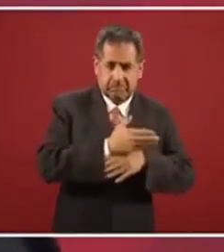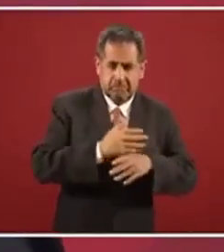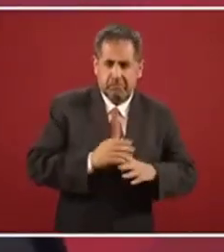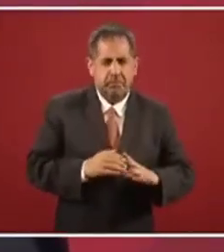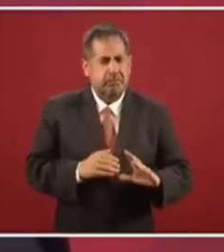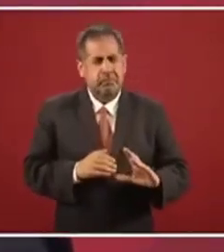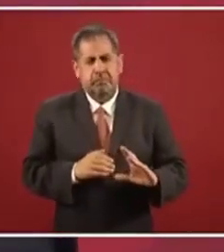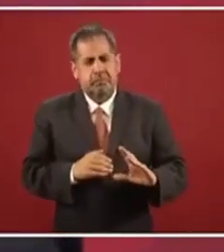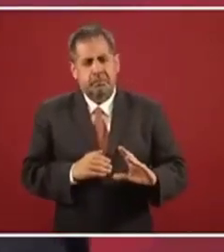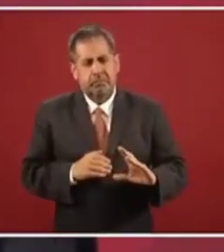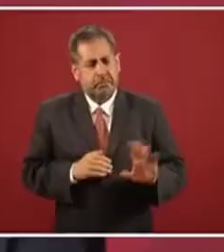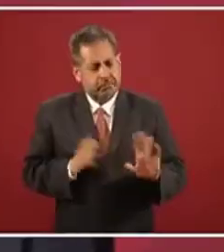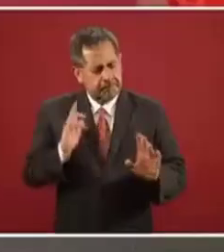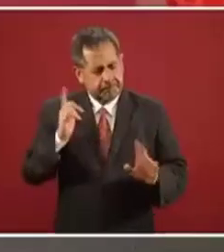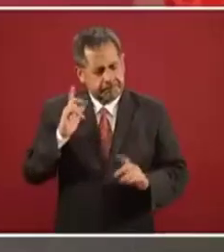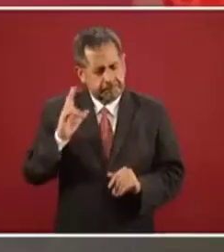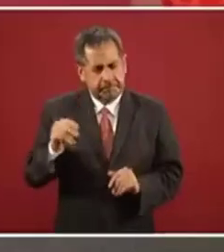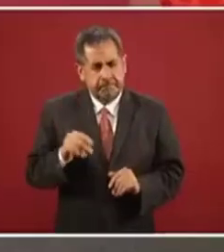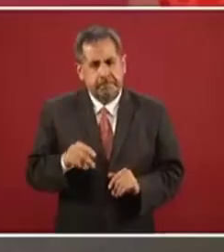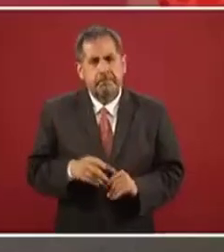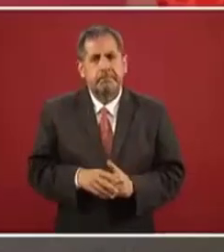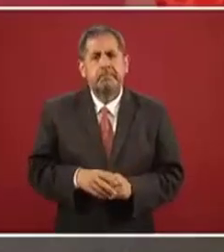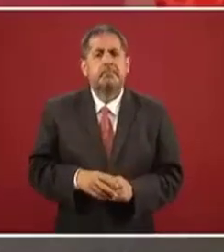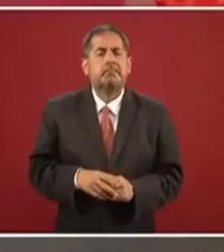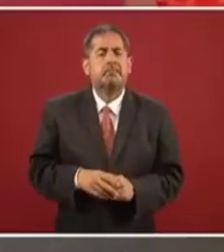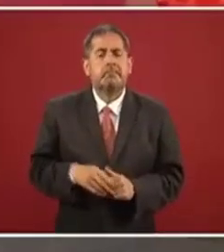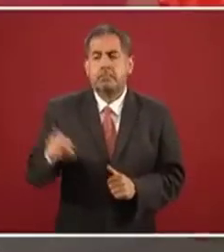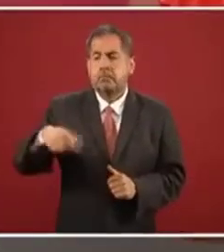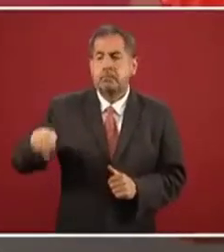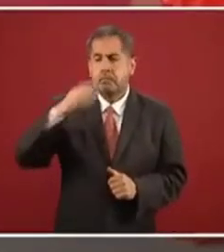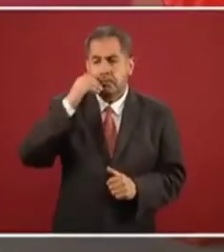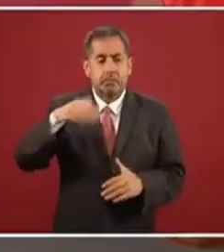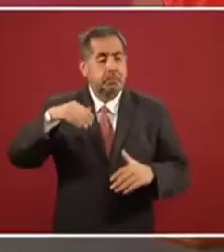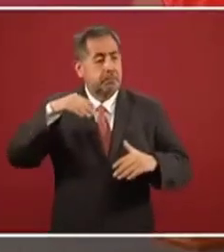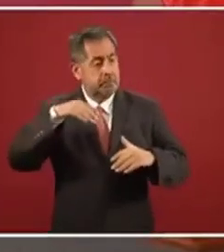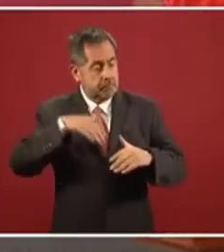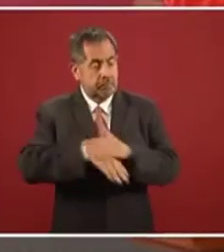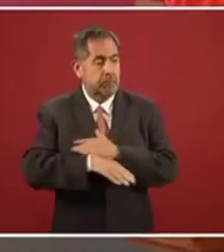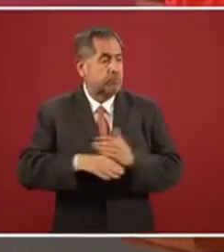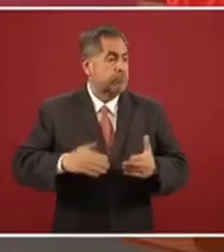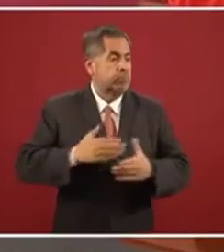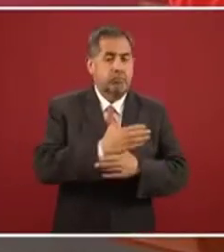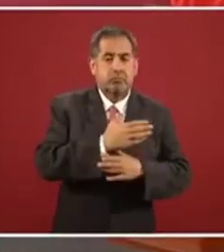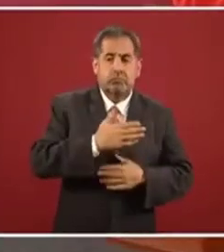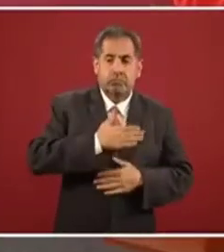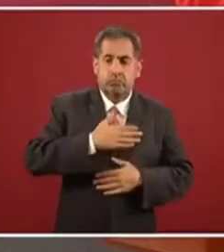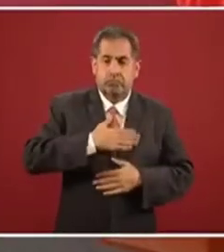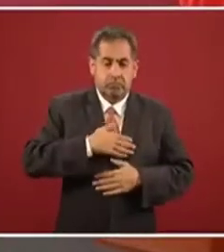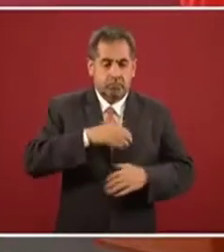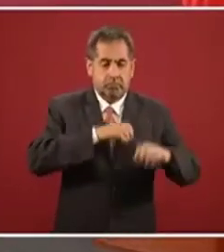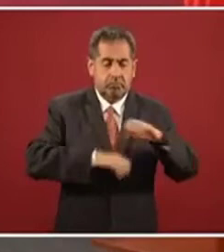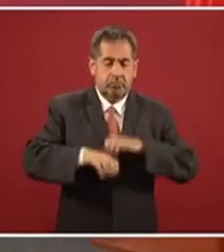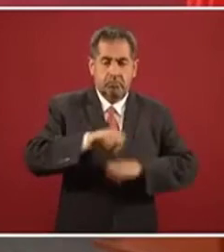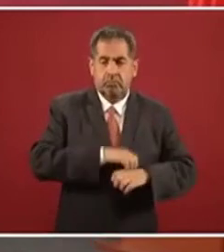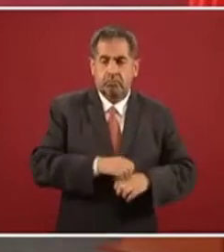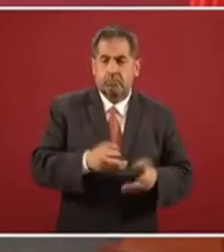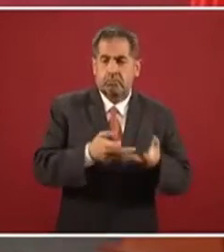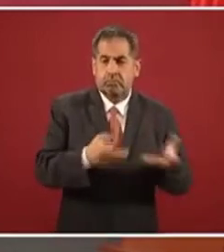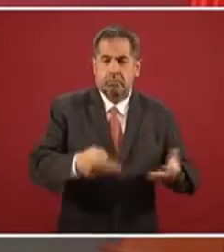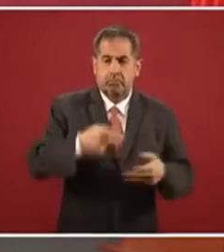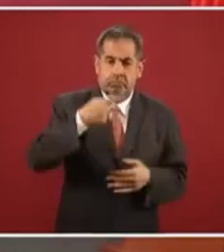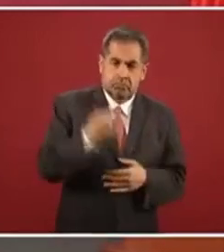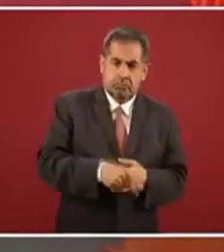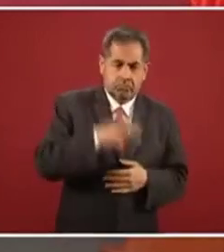al querer penetrar en nuestra embajada, en la Embajada